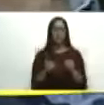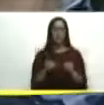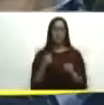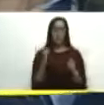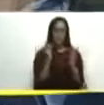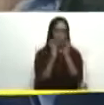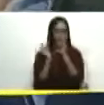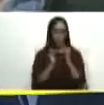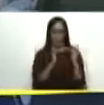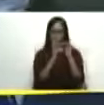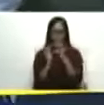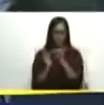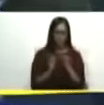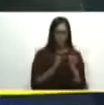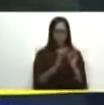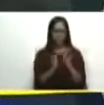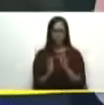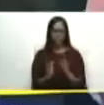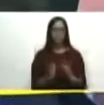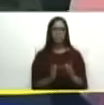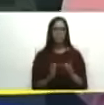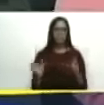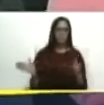otro, y el otro, y el otro, y el otro.